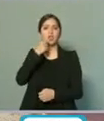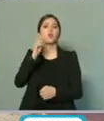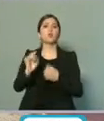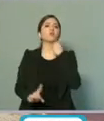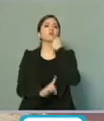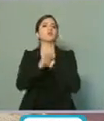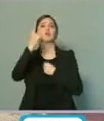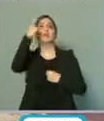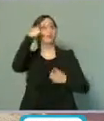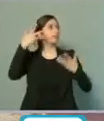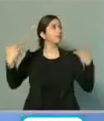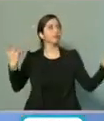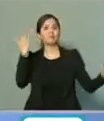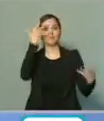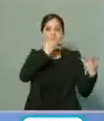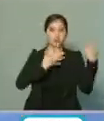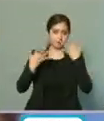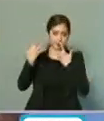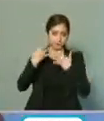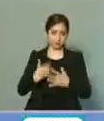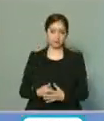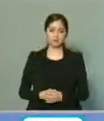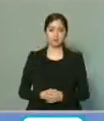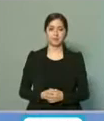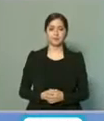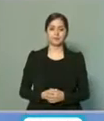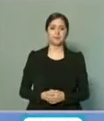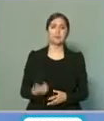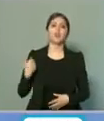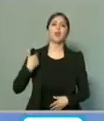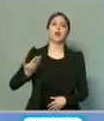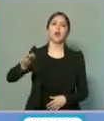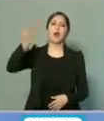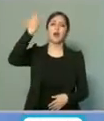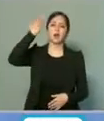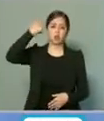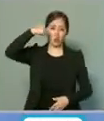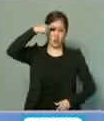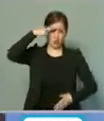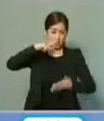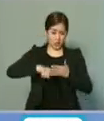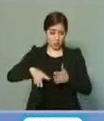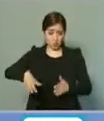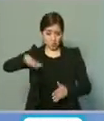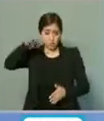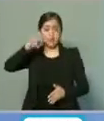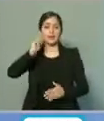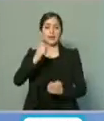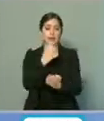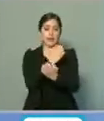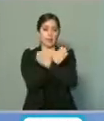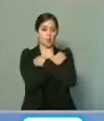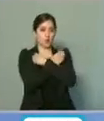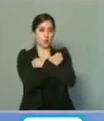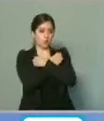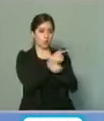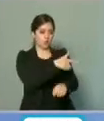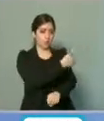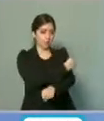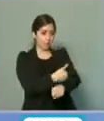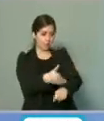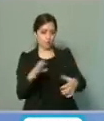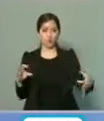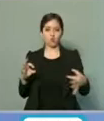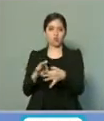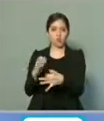sea, ¿Sabes? Por ejemplo, antes, bueno, en nuestra generación creo, la educación era la familia y la escuela. Creo que en este